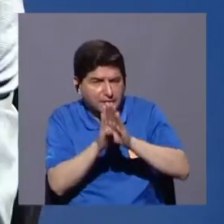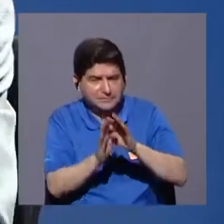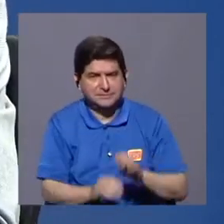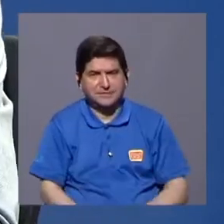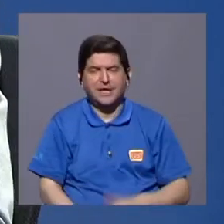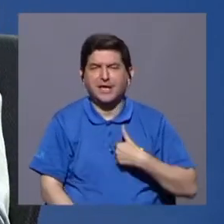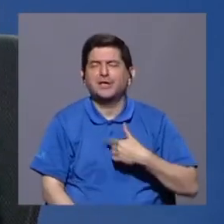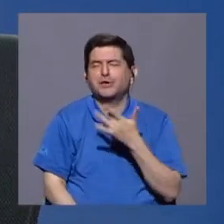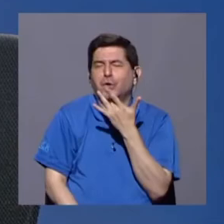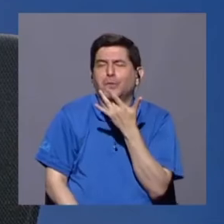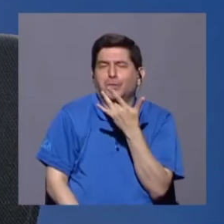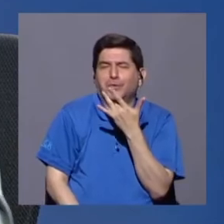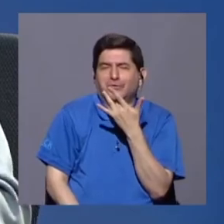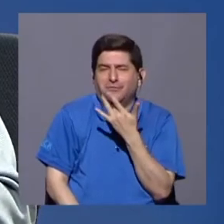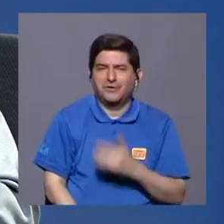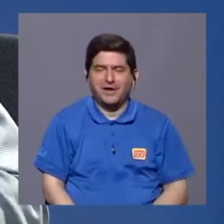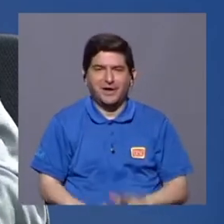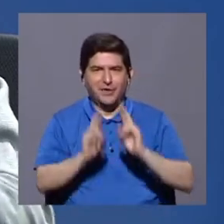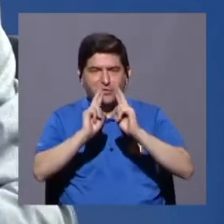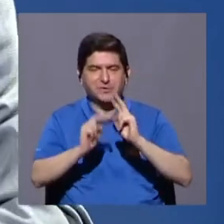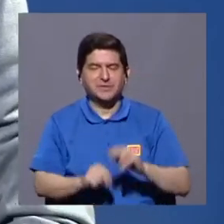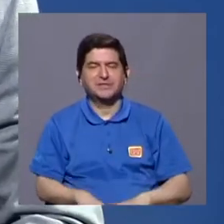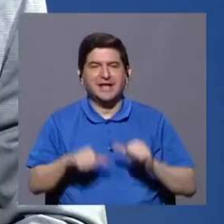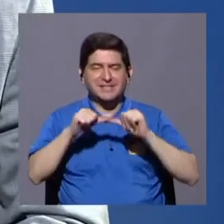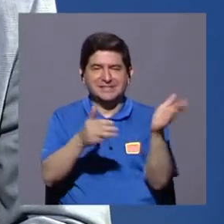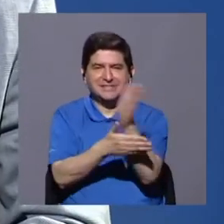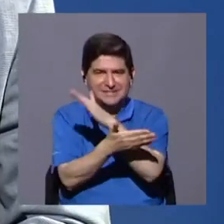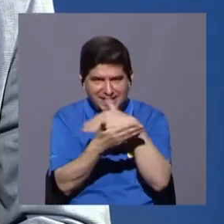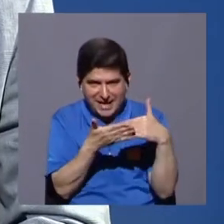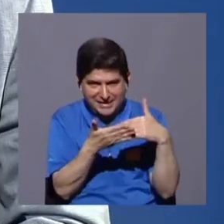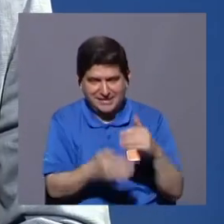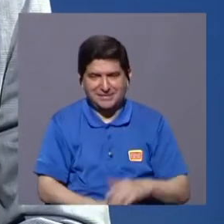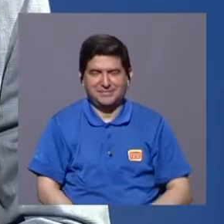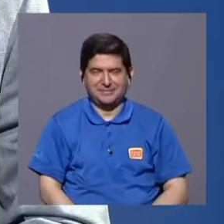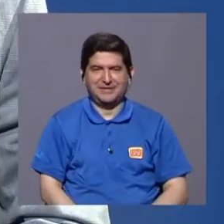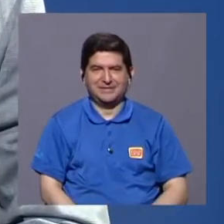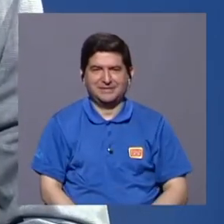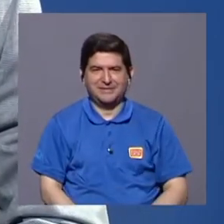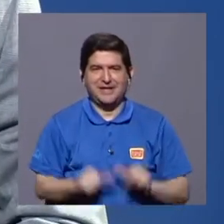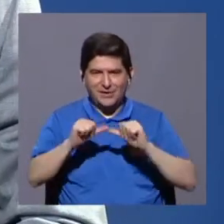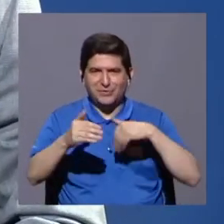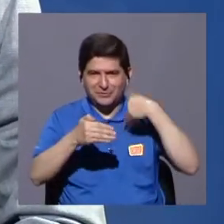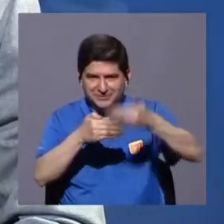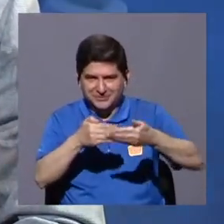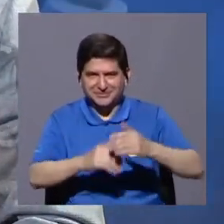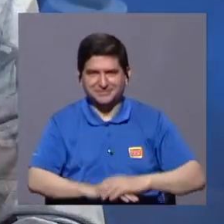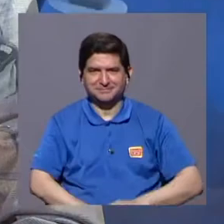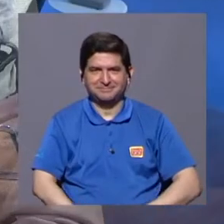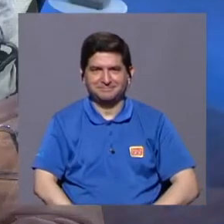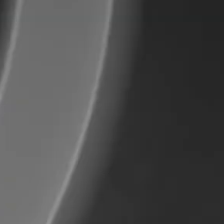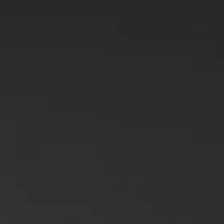eso preferiría prefiero que lo dejemos para el segundo segmento para tener más más tiempo ya regresamos